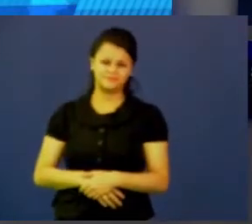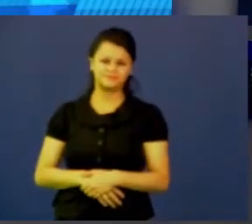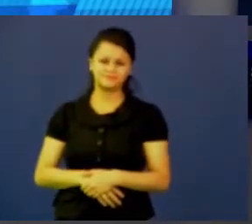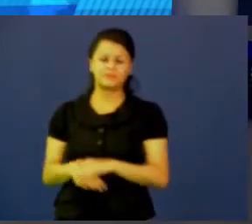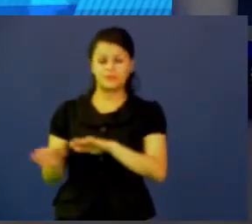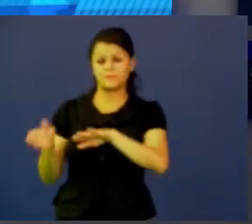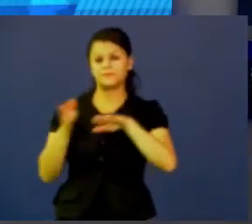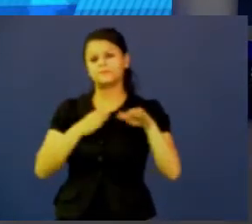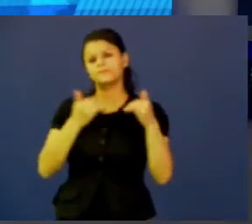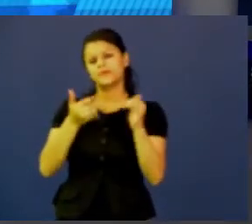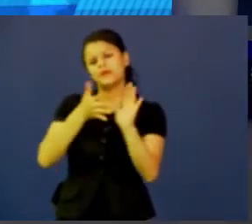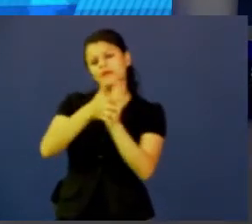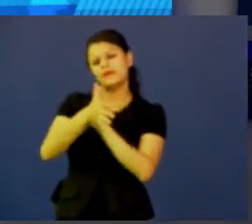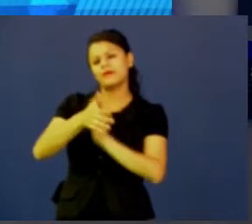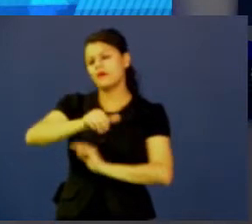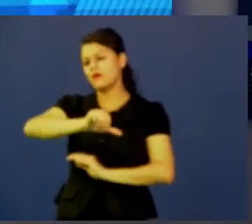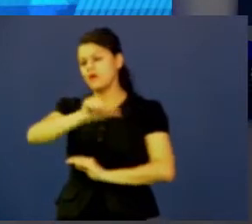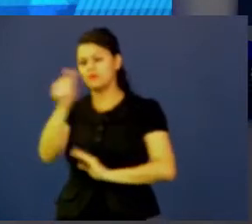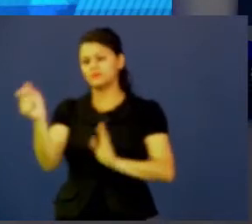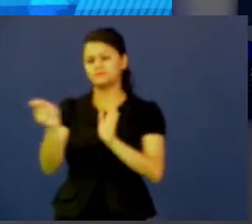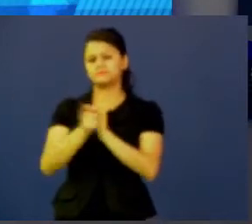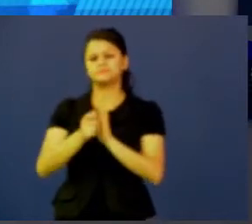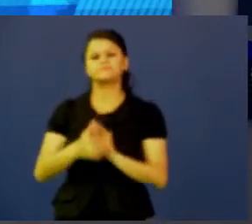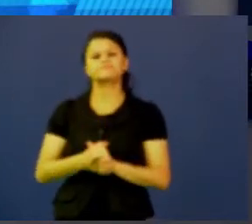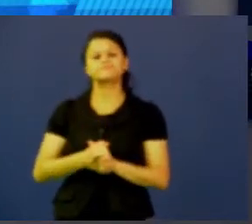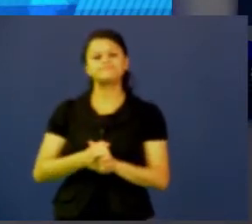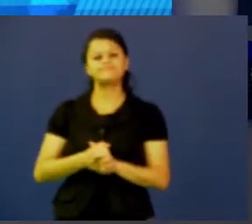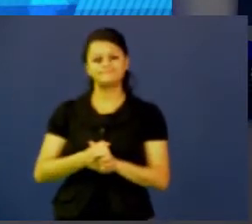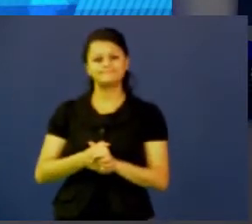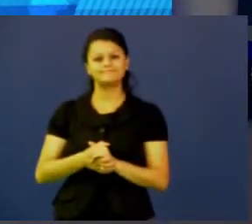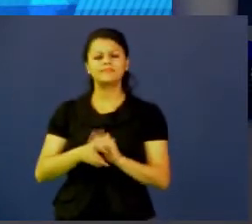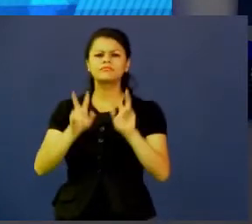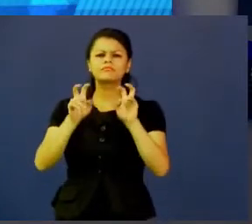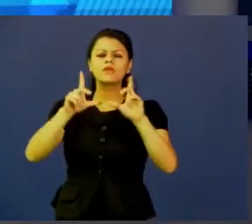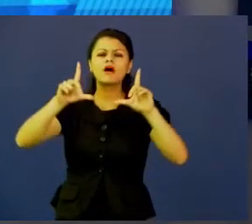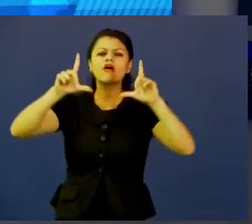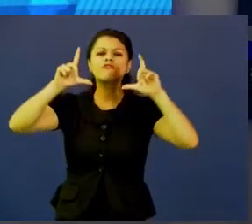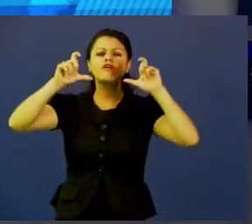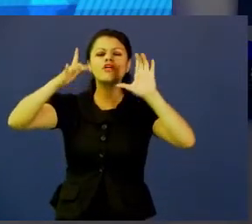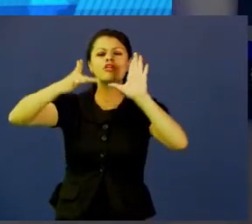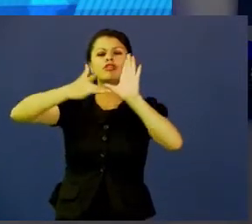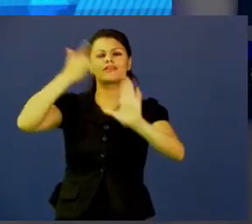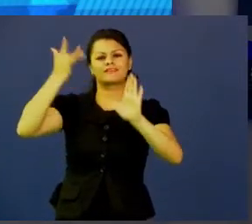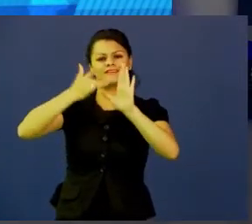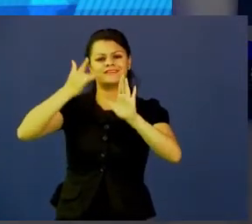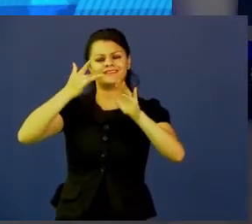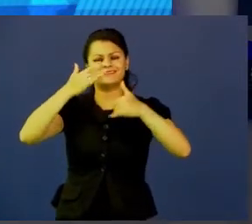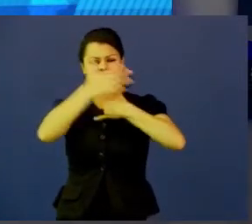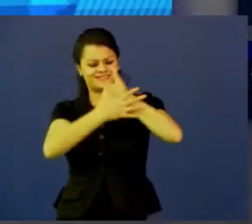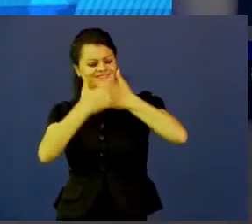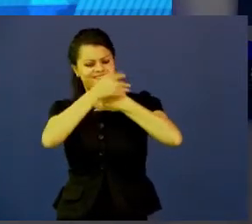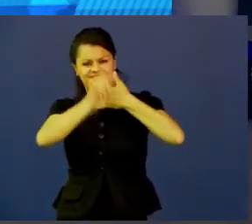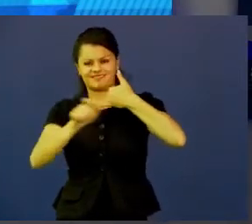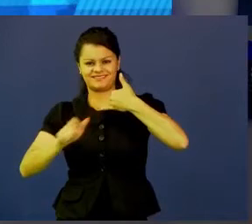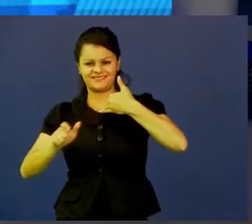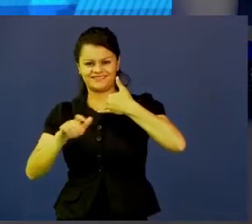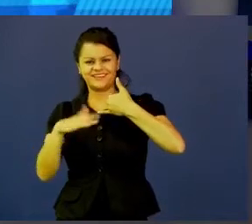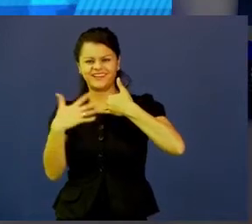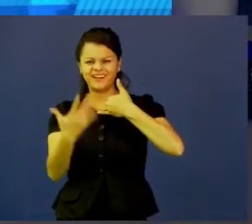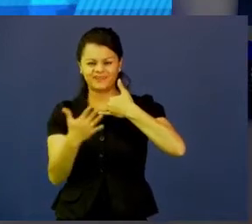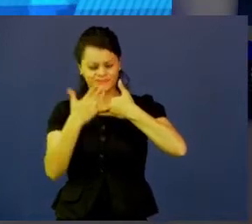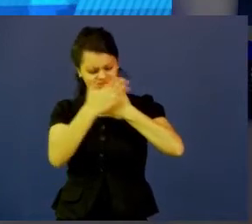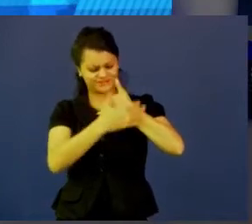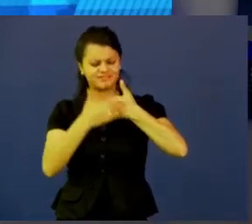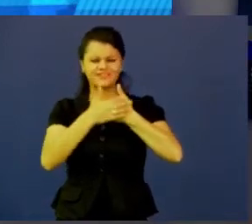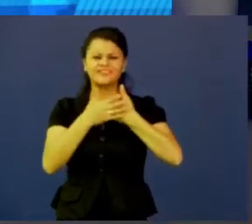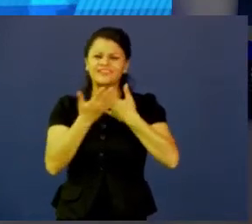otro capítulo, y es la foto digital de los colombianos. ¿Cómo somos los colombianos digitalmente? ¿Cómo nos comportamos? Y les voy a hablar